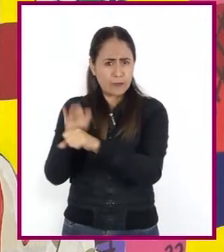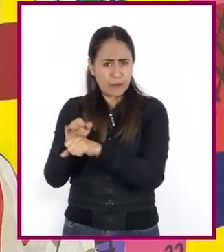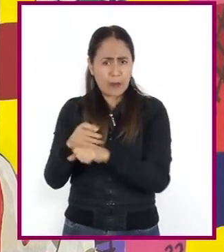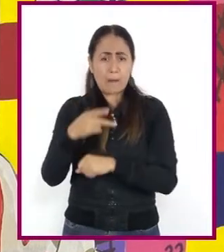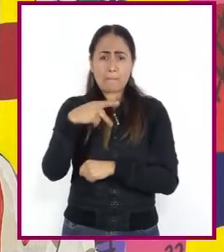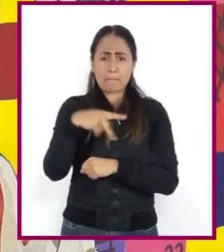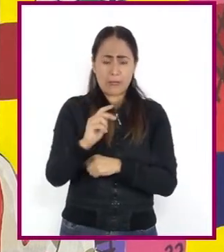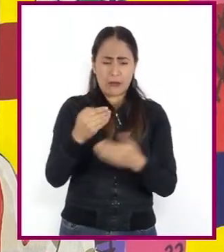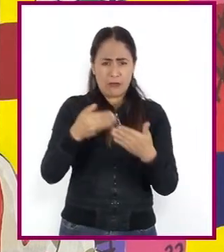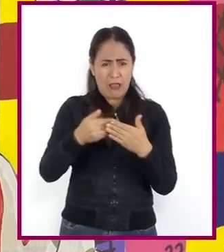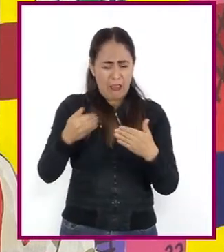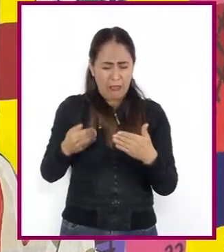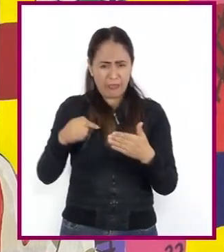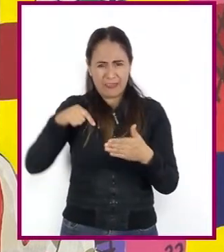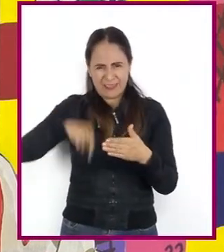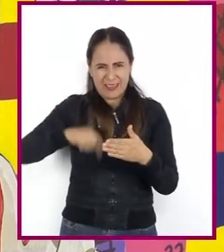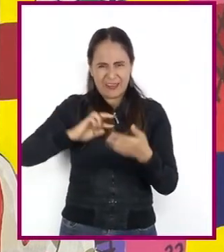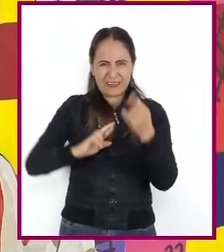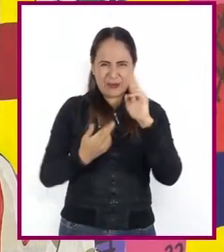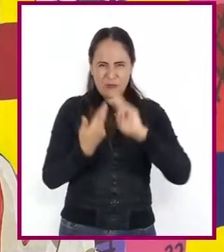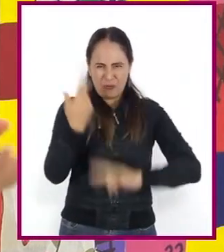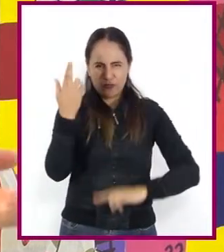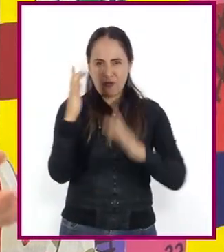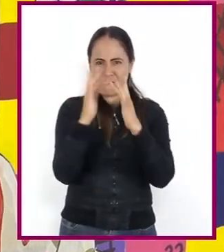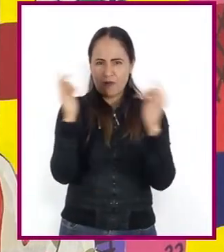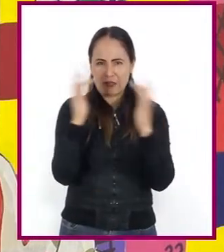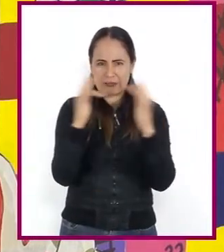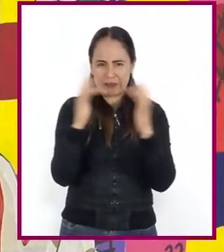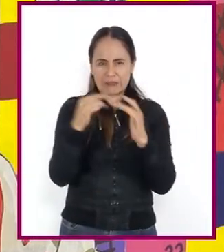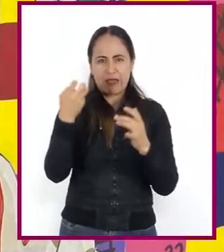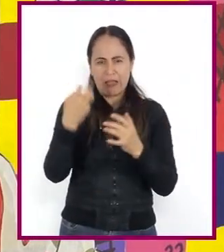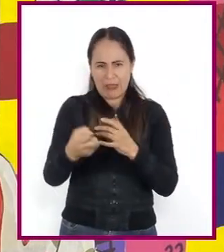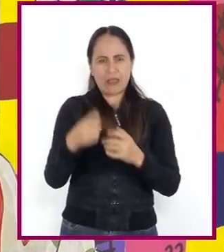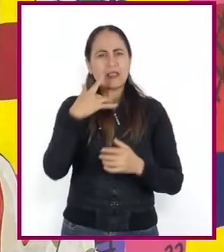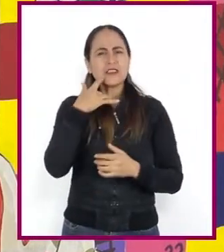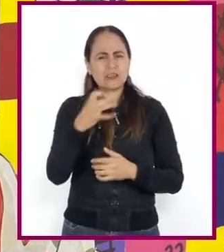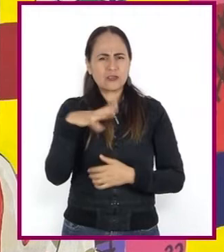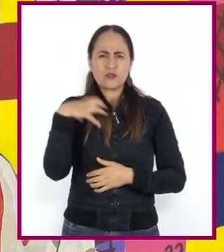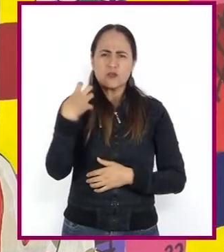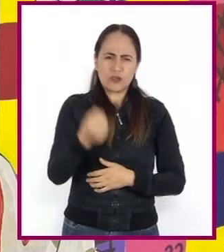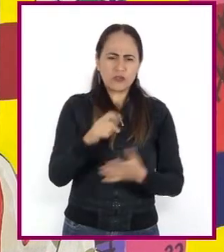un precedente en la lucha por el respeto de